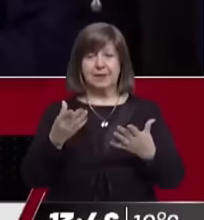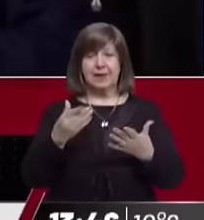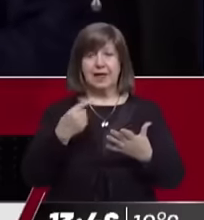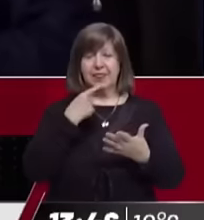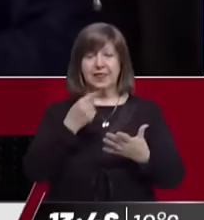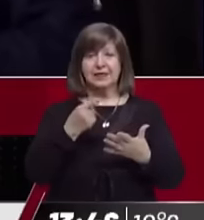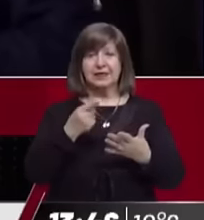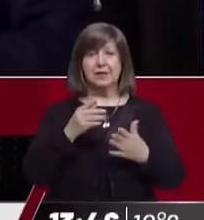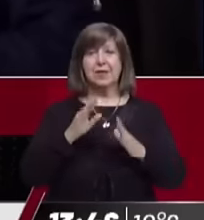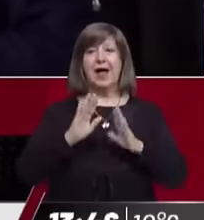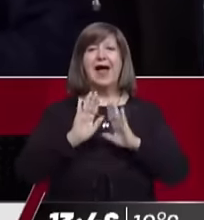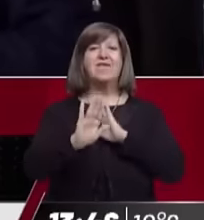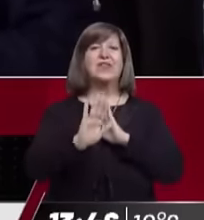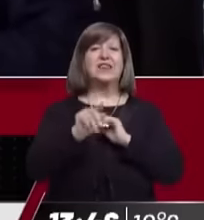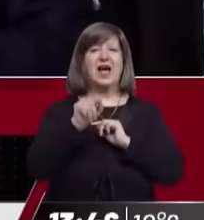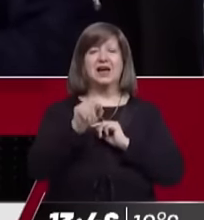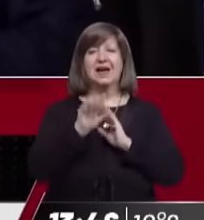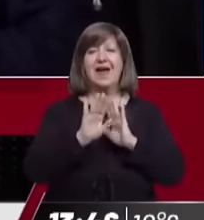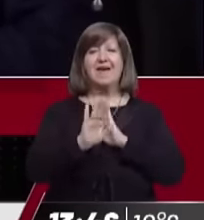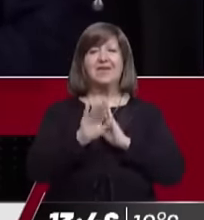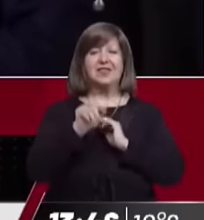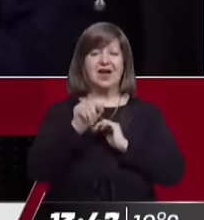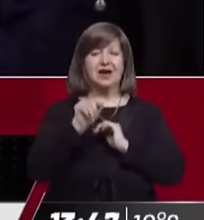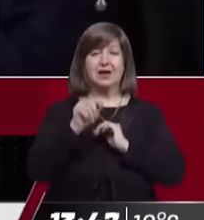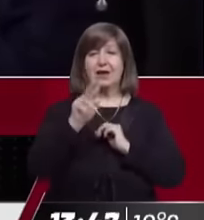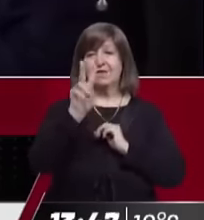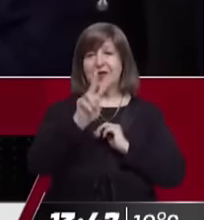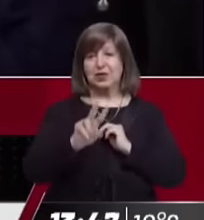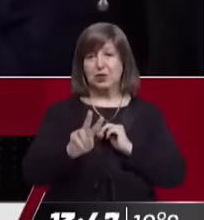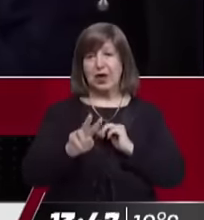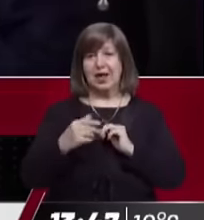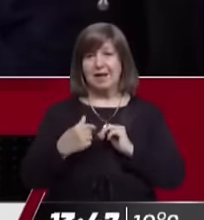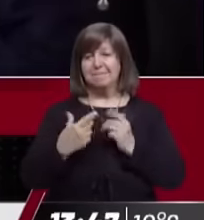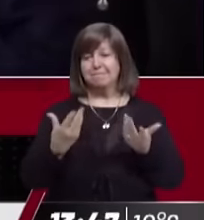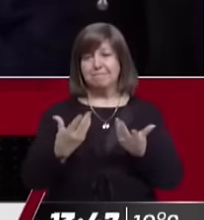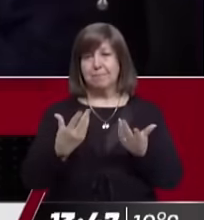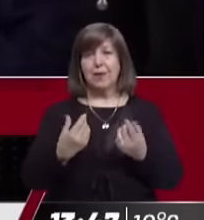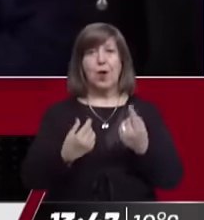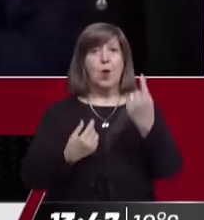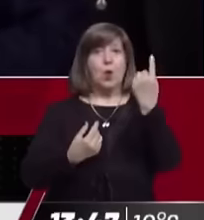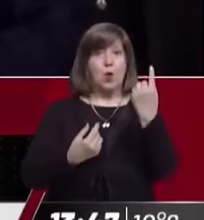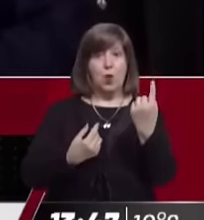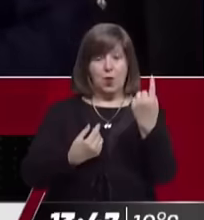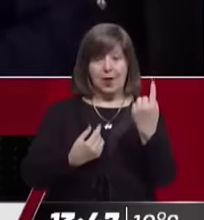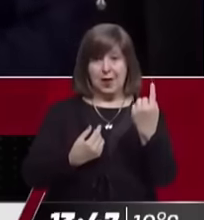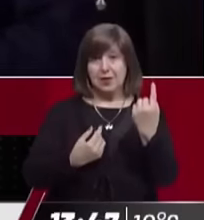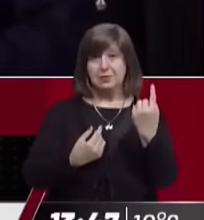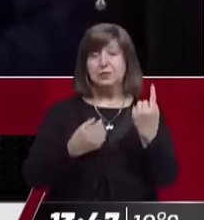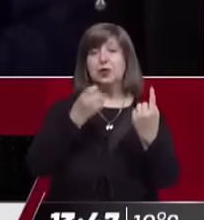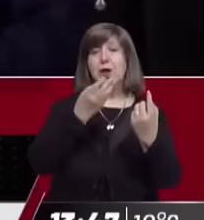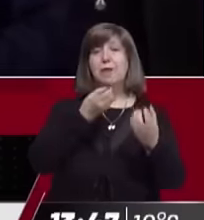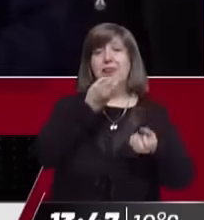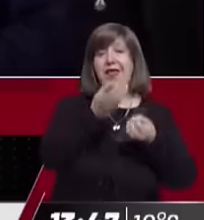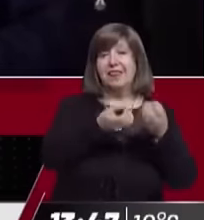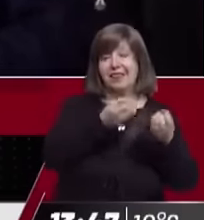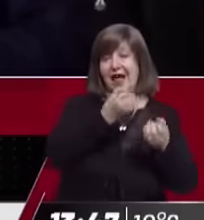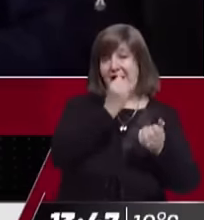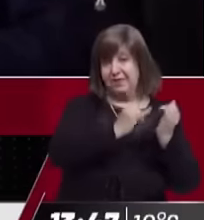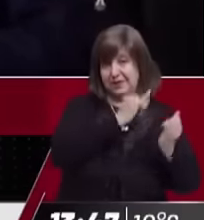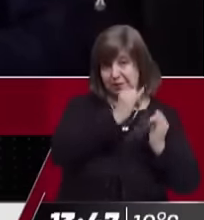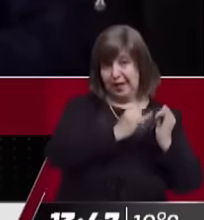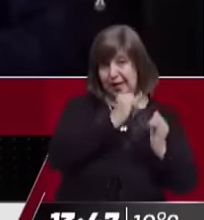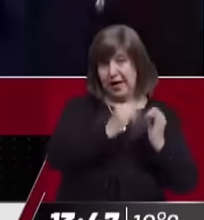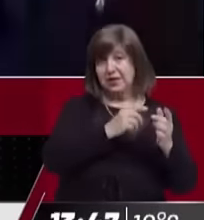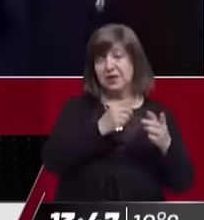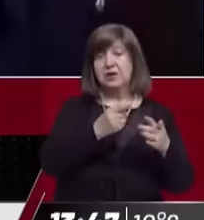intentando evitar. Hasta ahora hay una sola referencia que ha hecho dura en cuanto a declaraciones, ¿no? Pero nada más